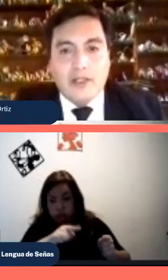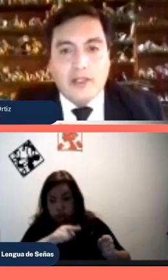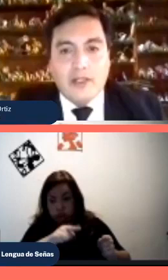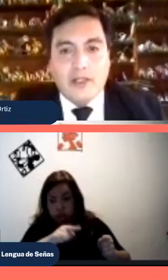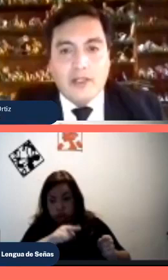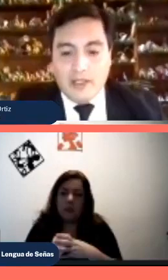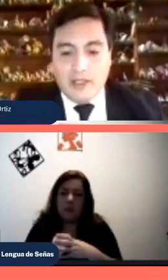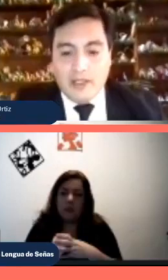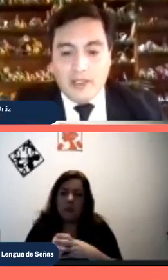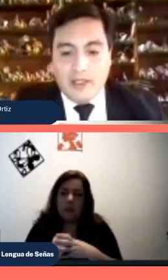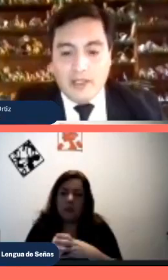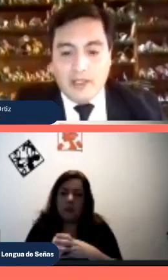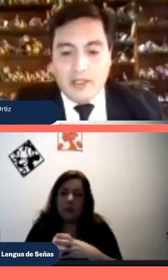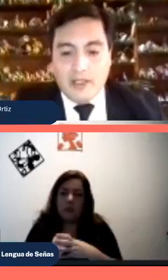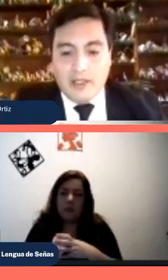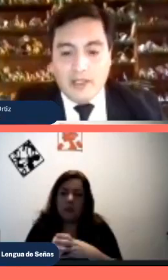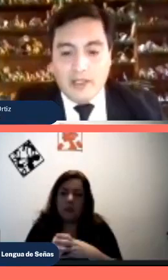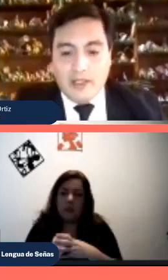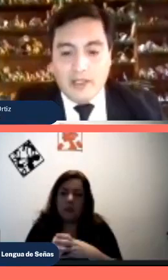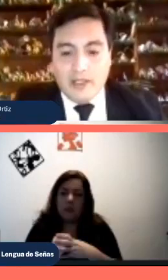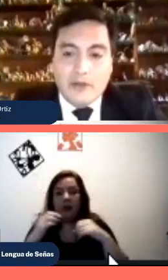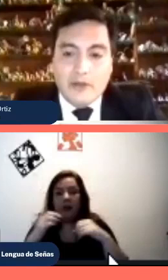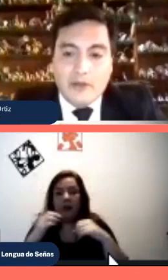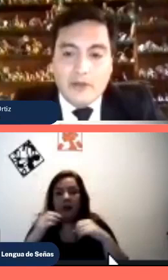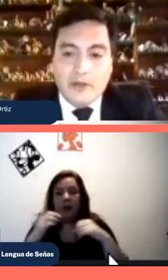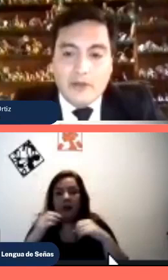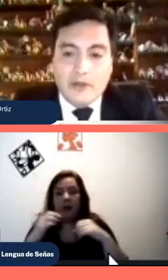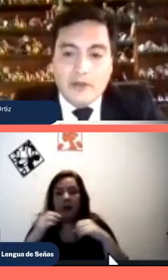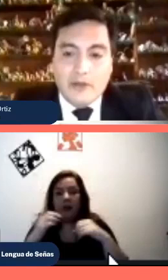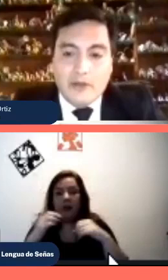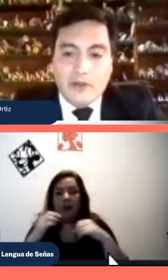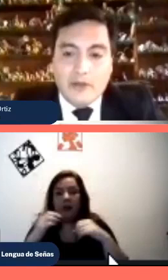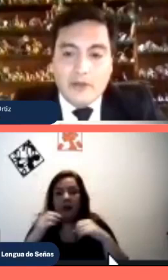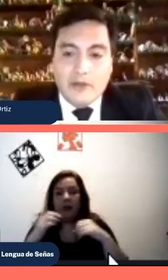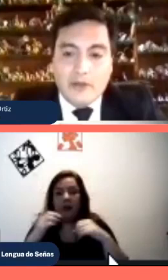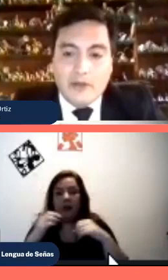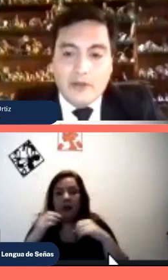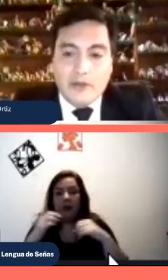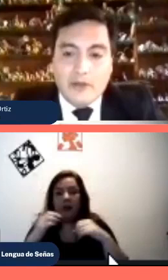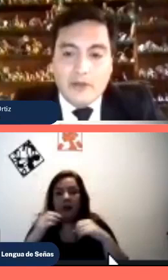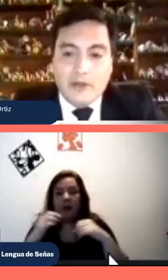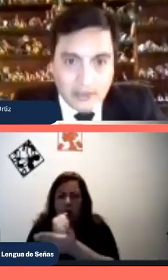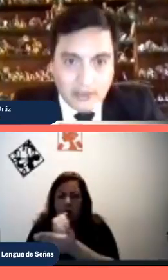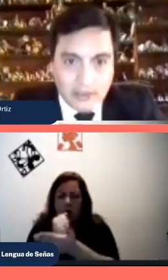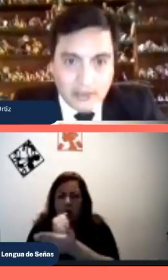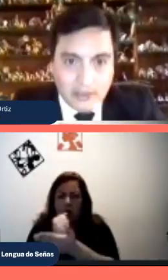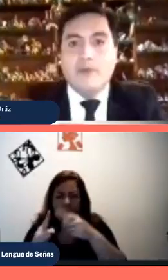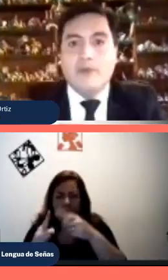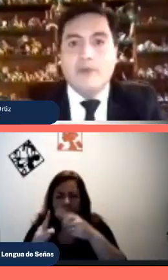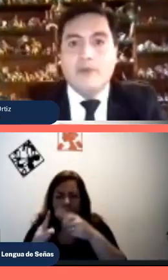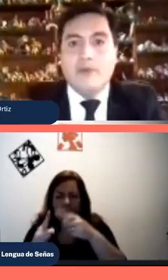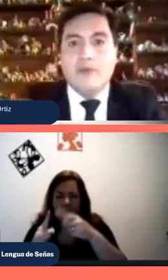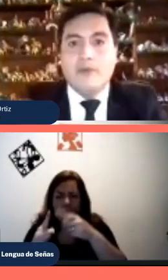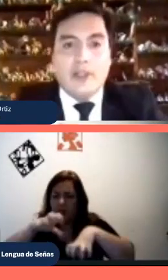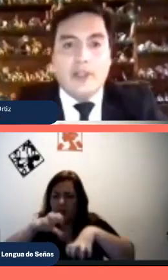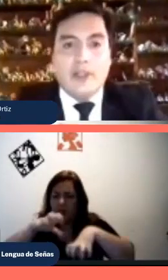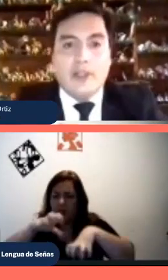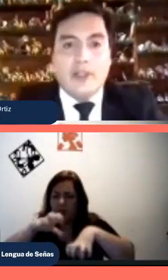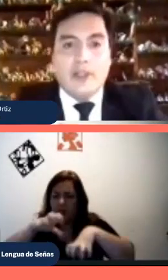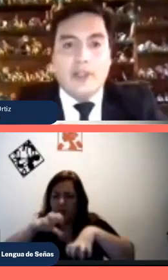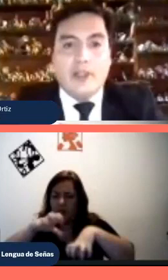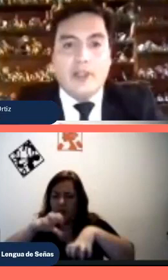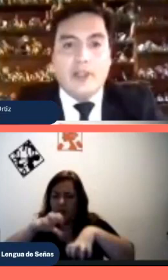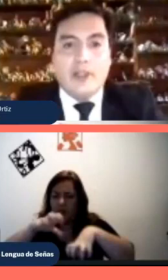a la cabeza del doctor Marcelo Lepe han descubierto una serie de dinosaurios. De hecho, si vuelvo atrás, aquí podemos ver algunos, por